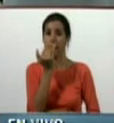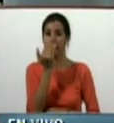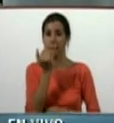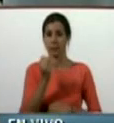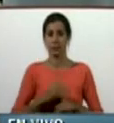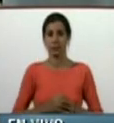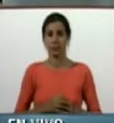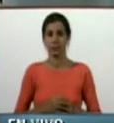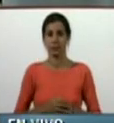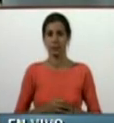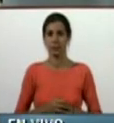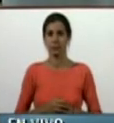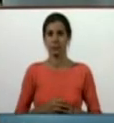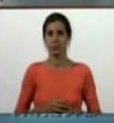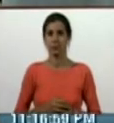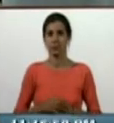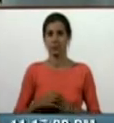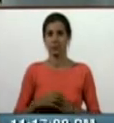Moros,